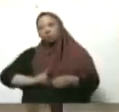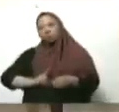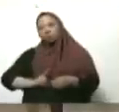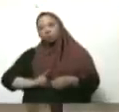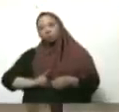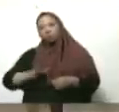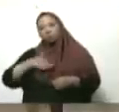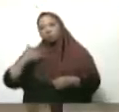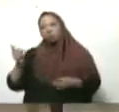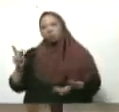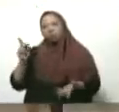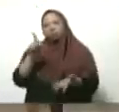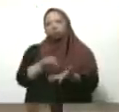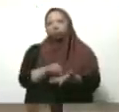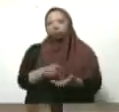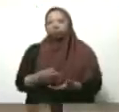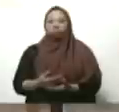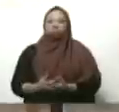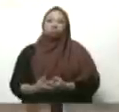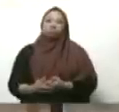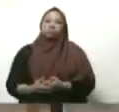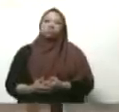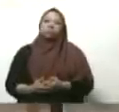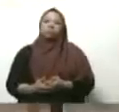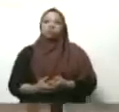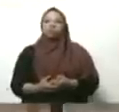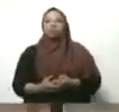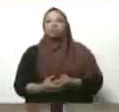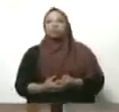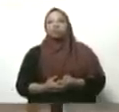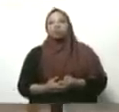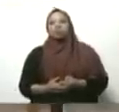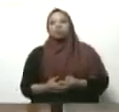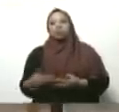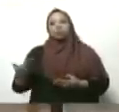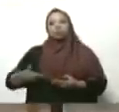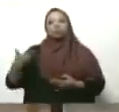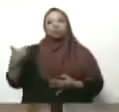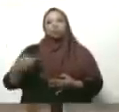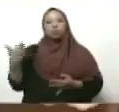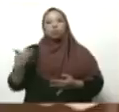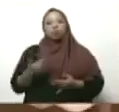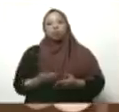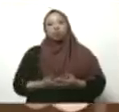de verdad es algo sumamente alentador vean ustedes acá